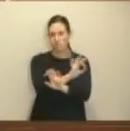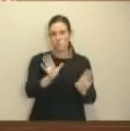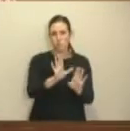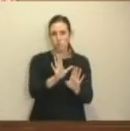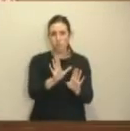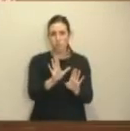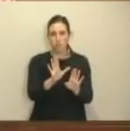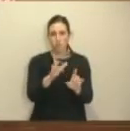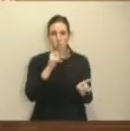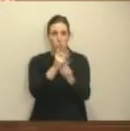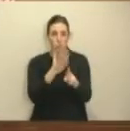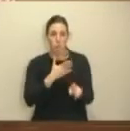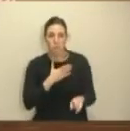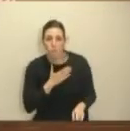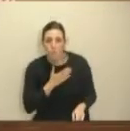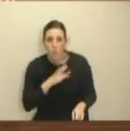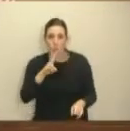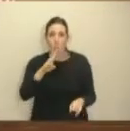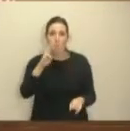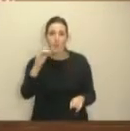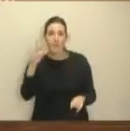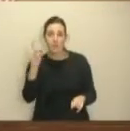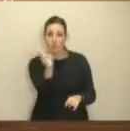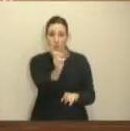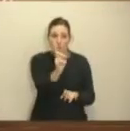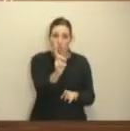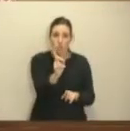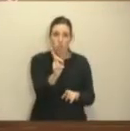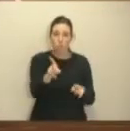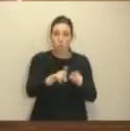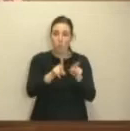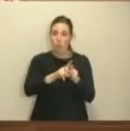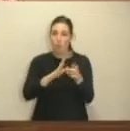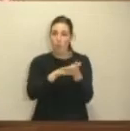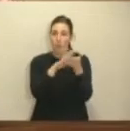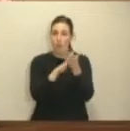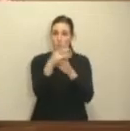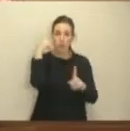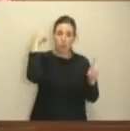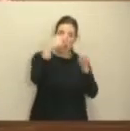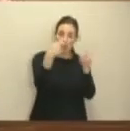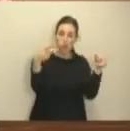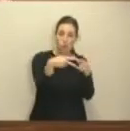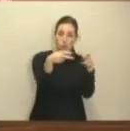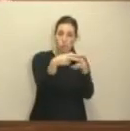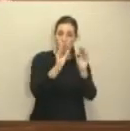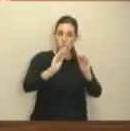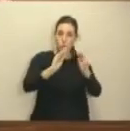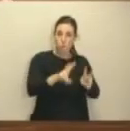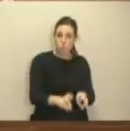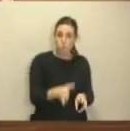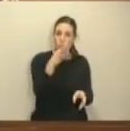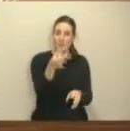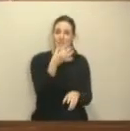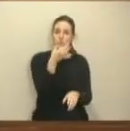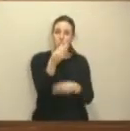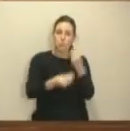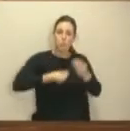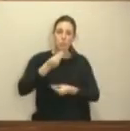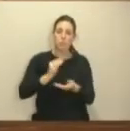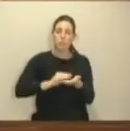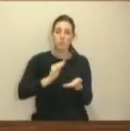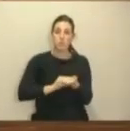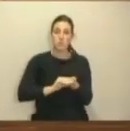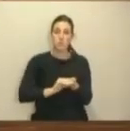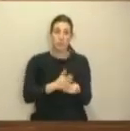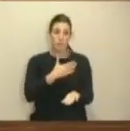a mí, diríjase a sus nuevos socios, que son los que han utilizado permanentemente ese discurso. Al discurso al que yo me acojo